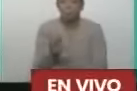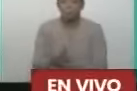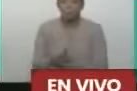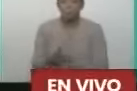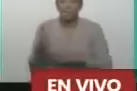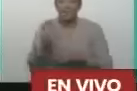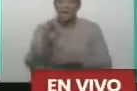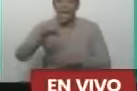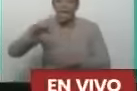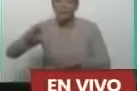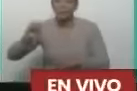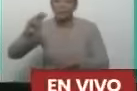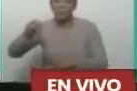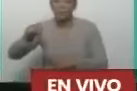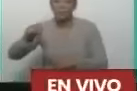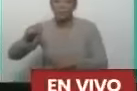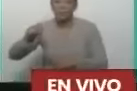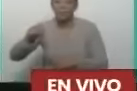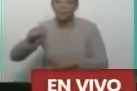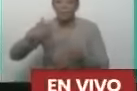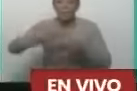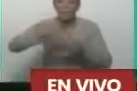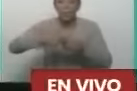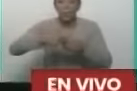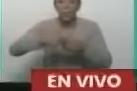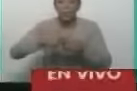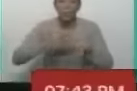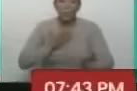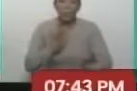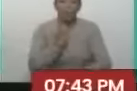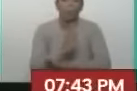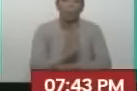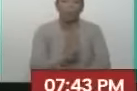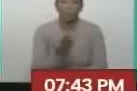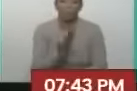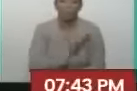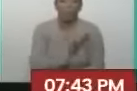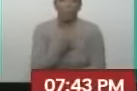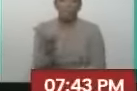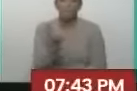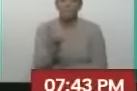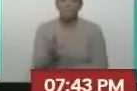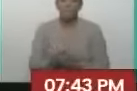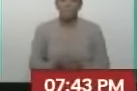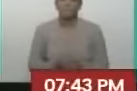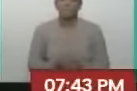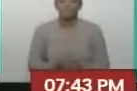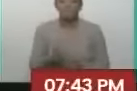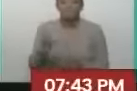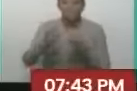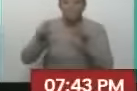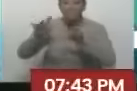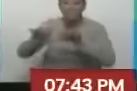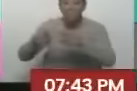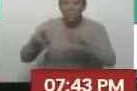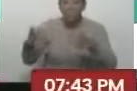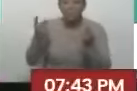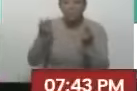exon móvil tiene contra Venezuela él puede hacer mucho el secretario general si se pone las pilas como decimos en